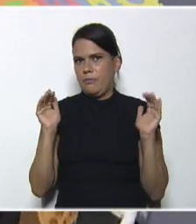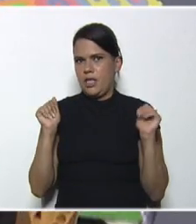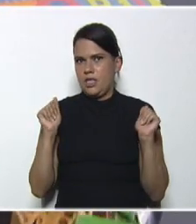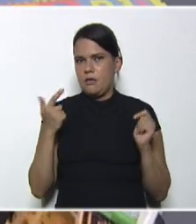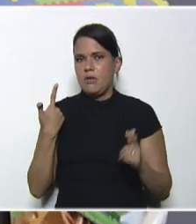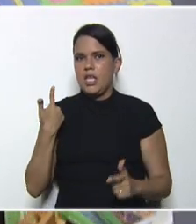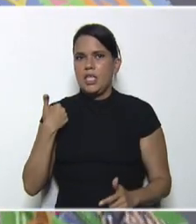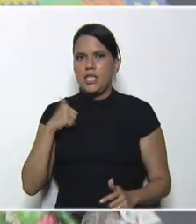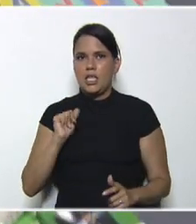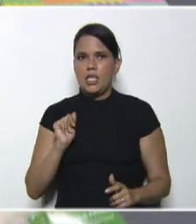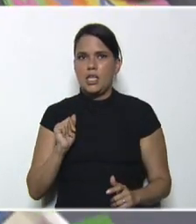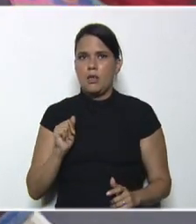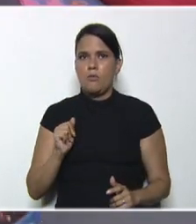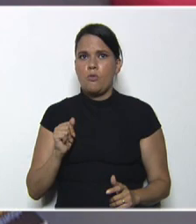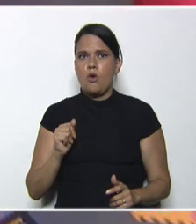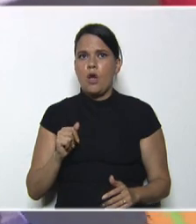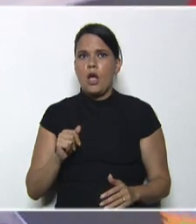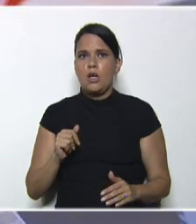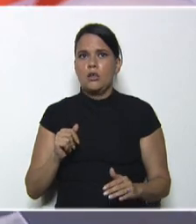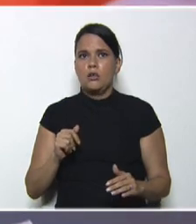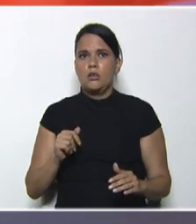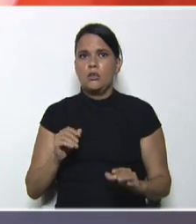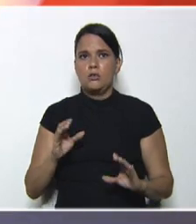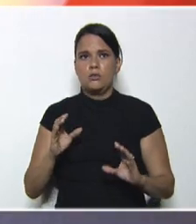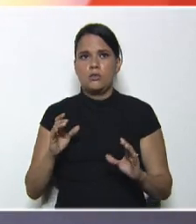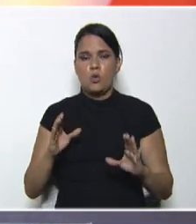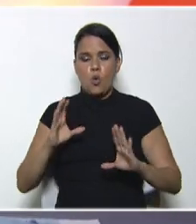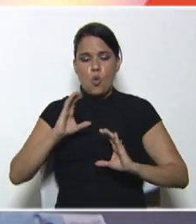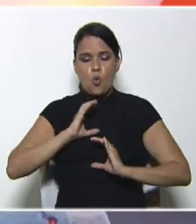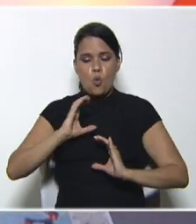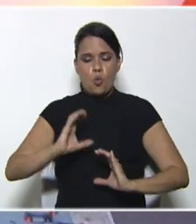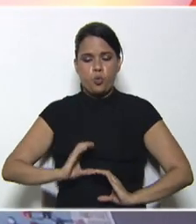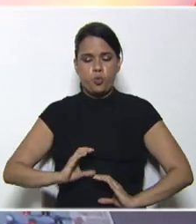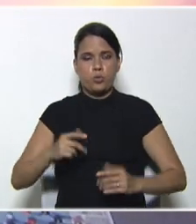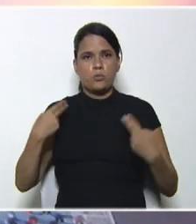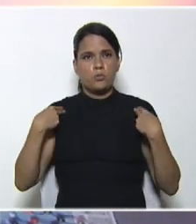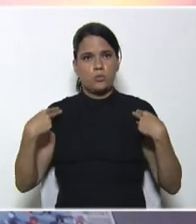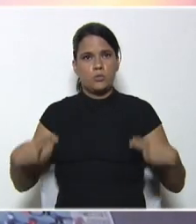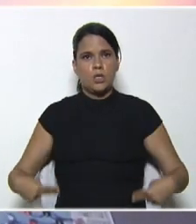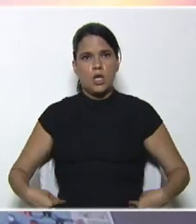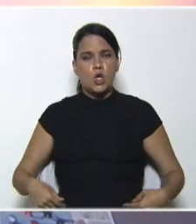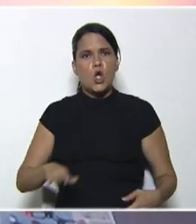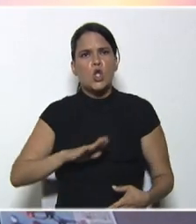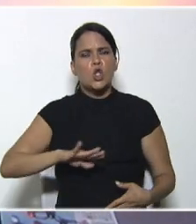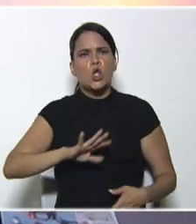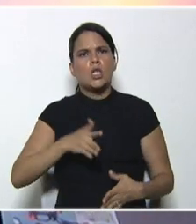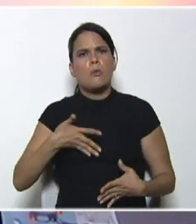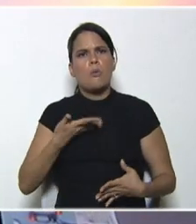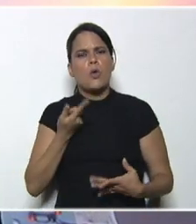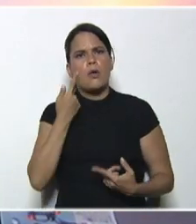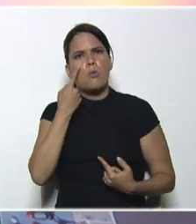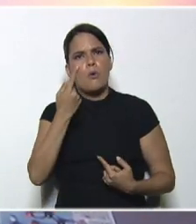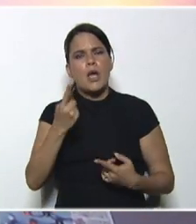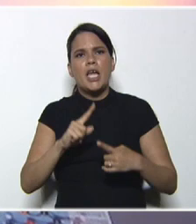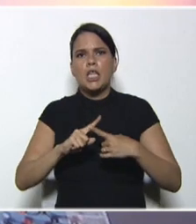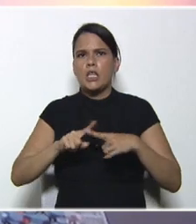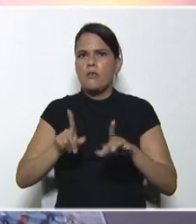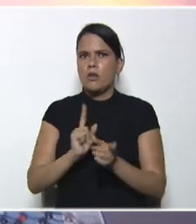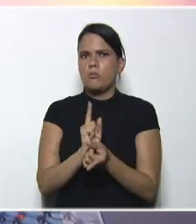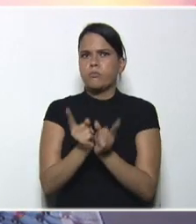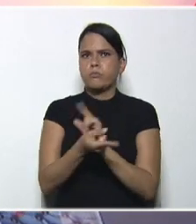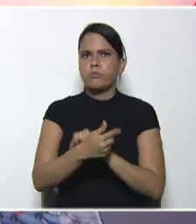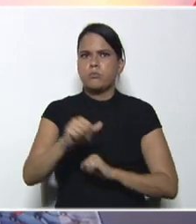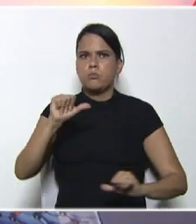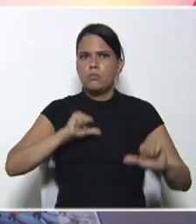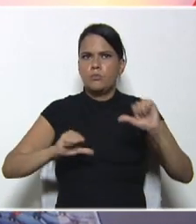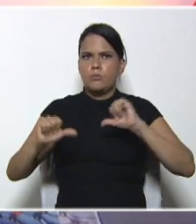a nuestro modelo anatómico del cuerpo humano, donde podemos ver diferentes reacciones